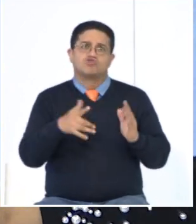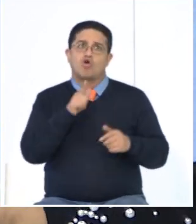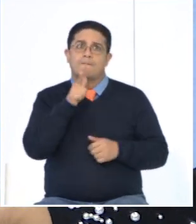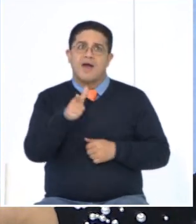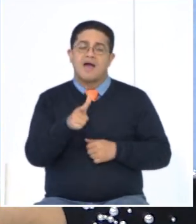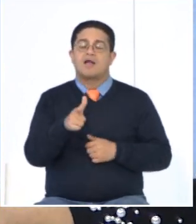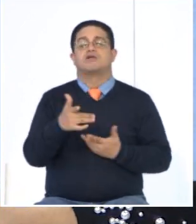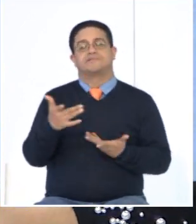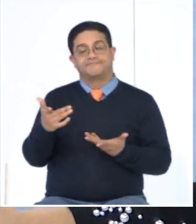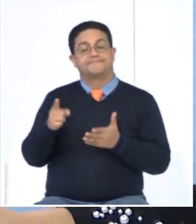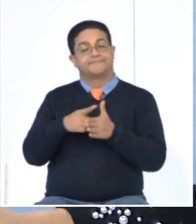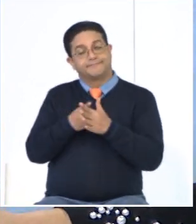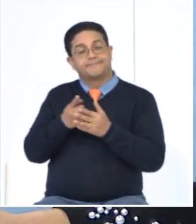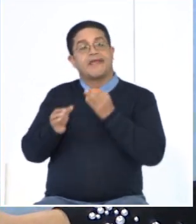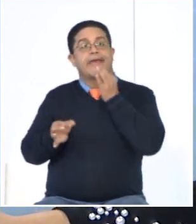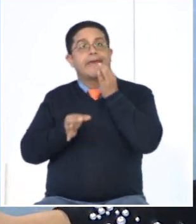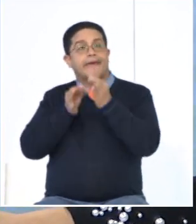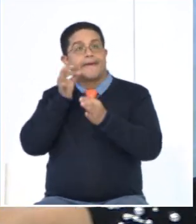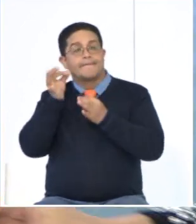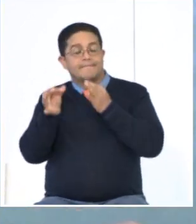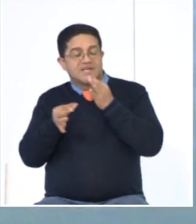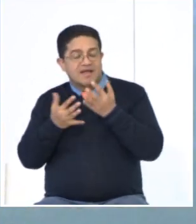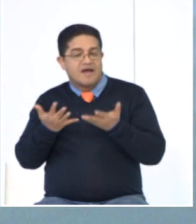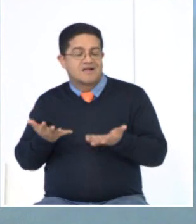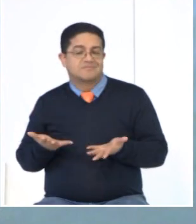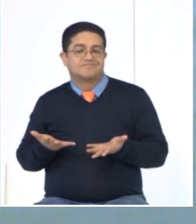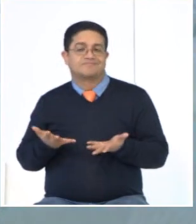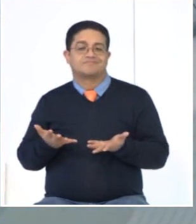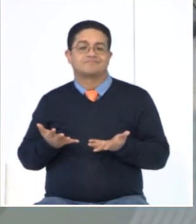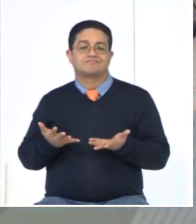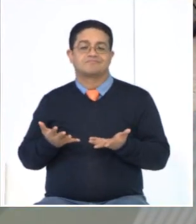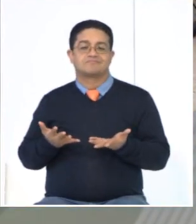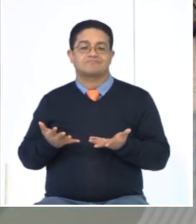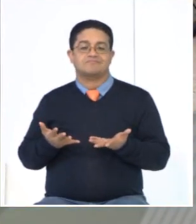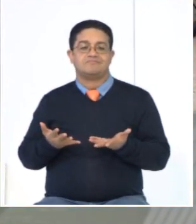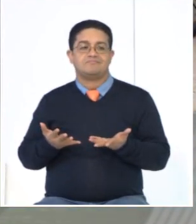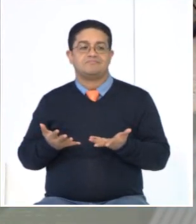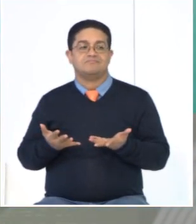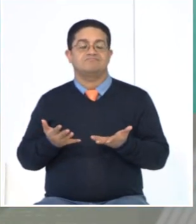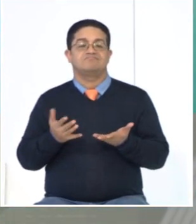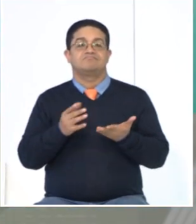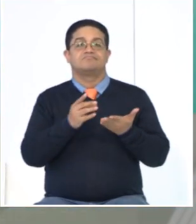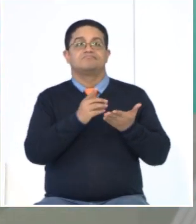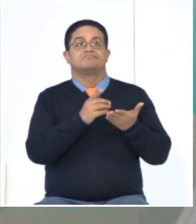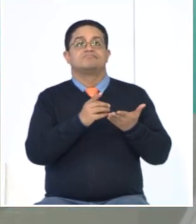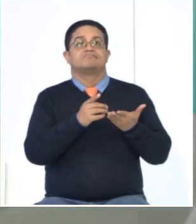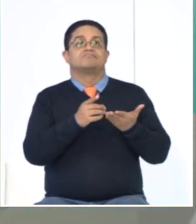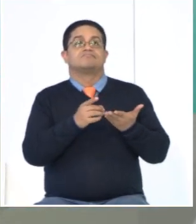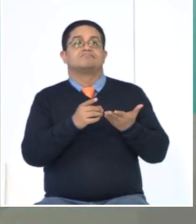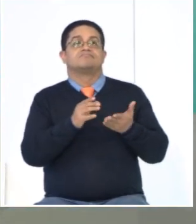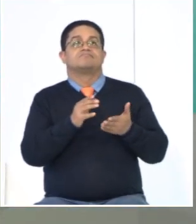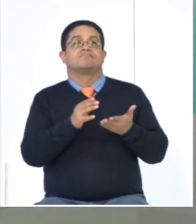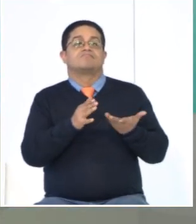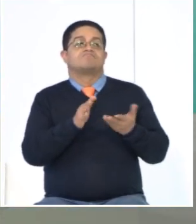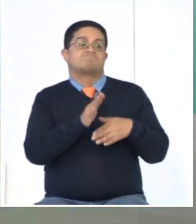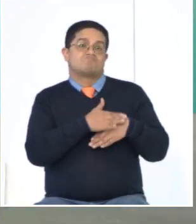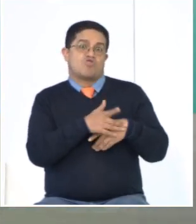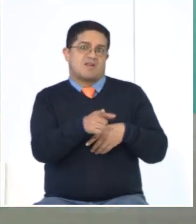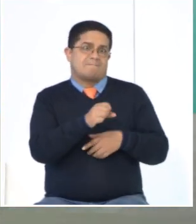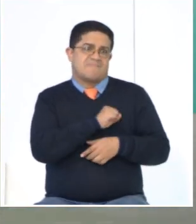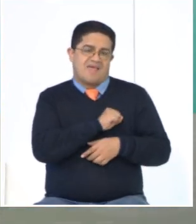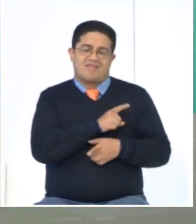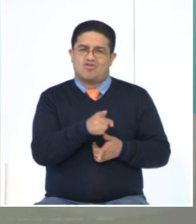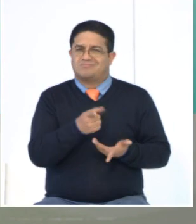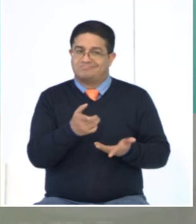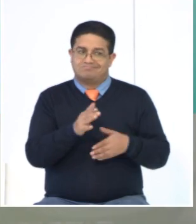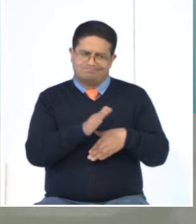le explicamos que de nada te sirve pasar por alto el diagnóstico radiológico por miedo a la radiación, ya que